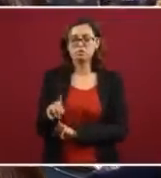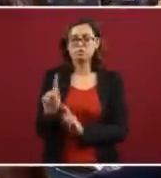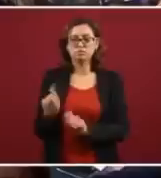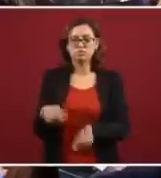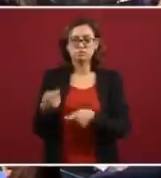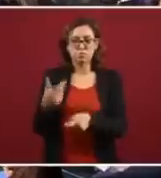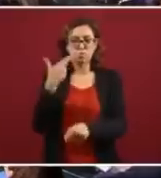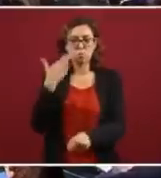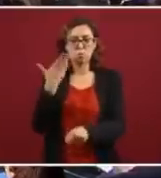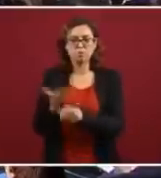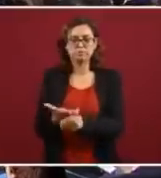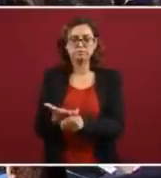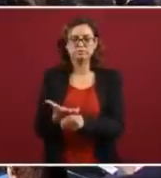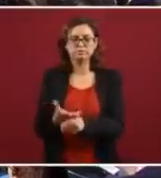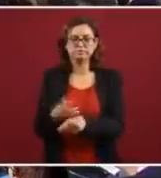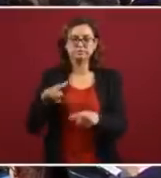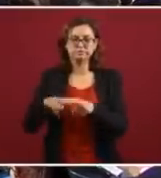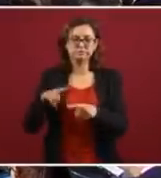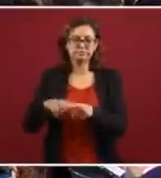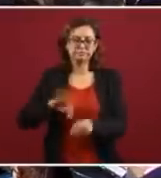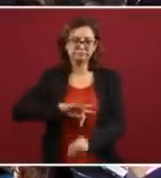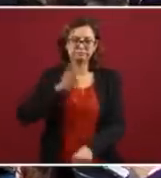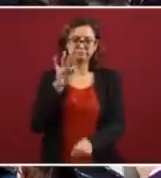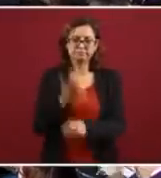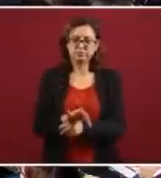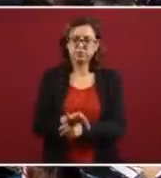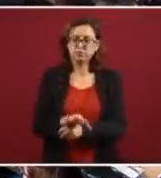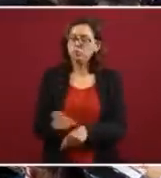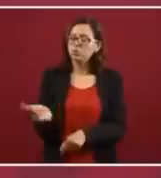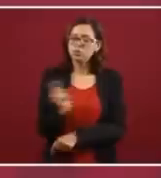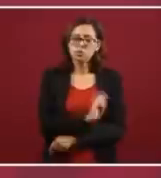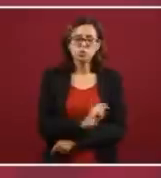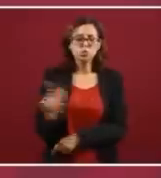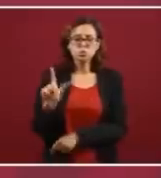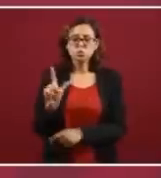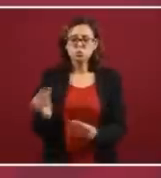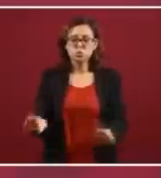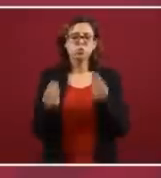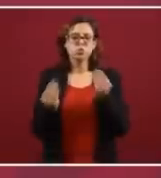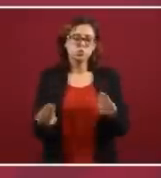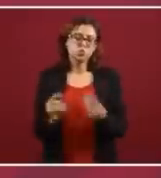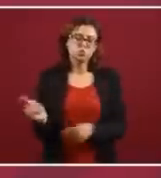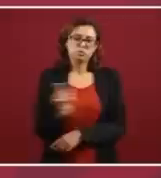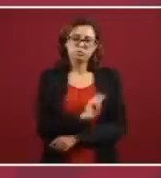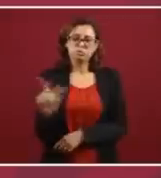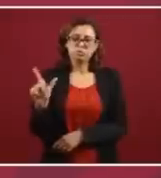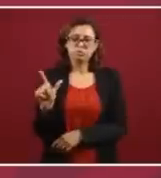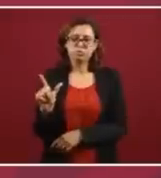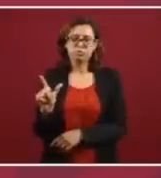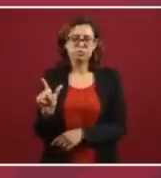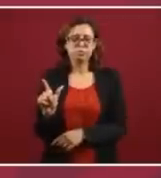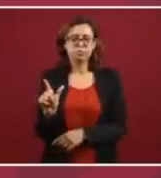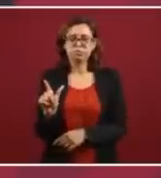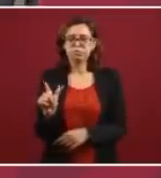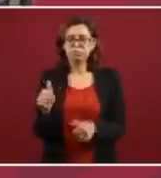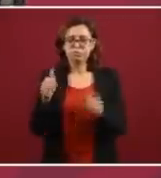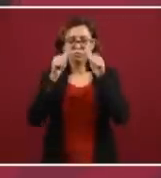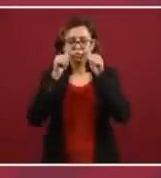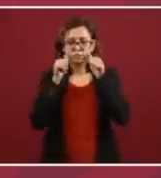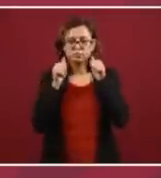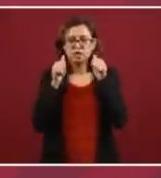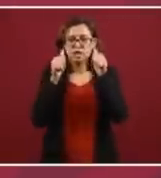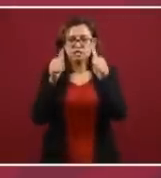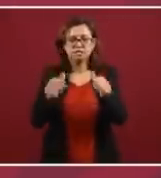encargado de la Protección Civil, de manera muy profesional, ha estado en todos